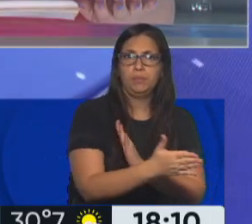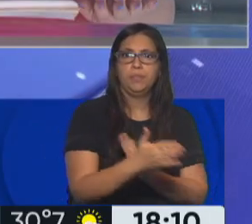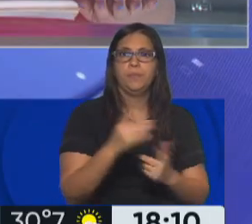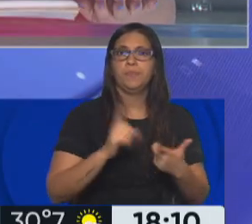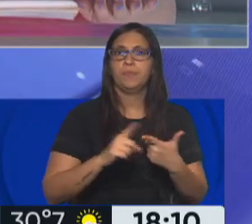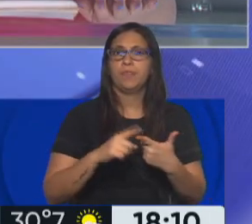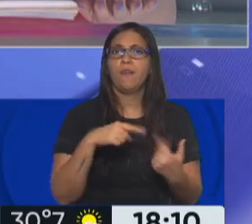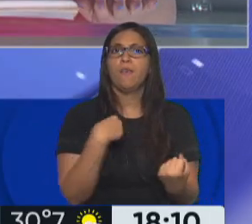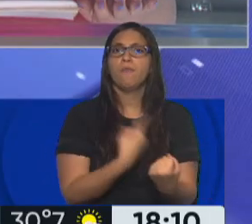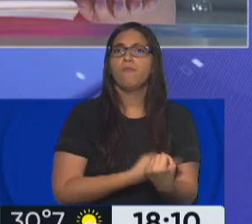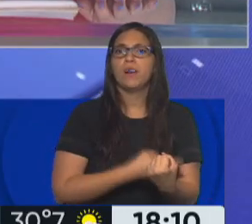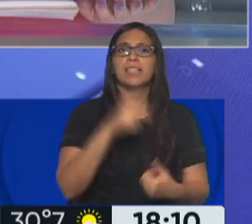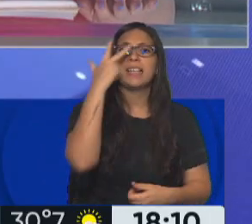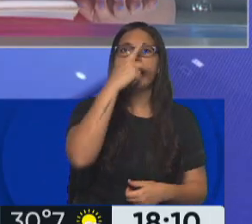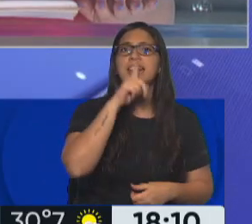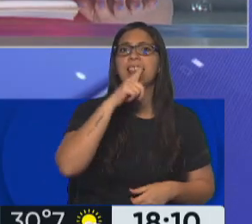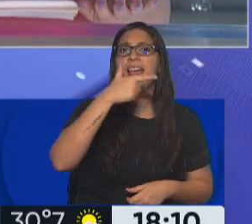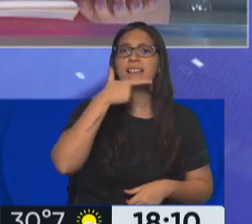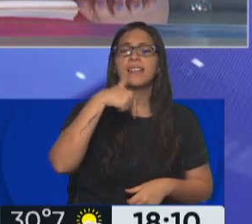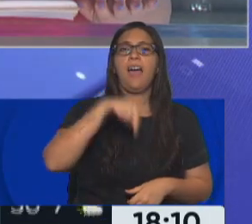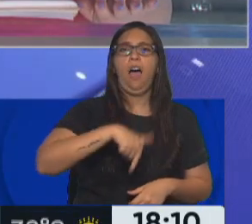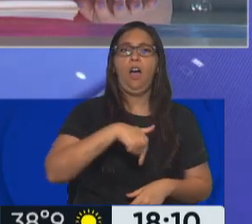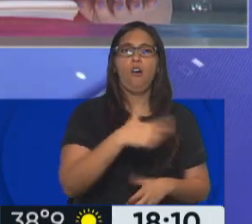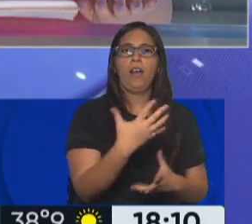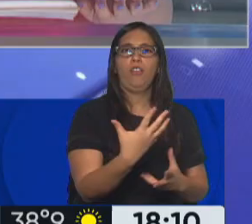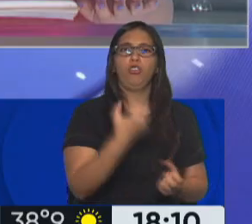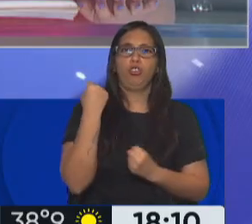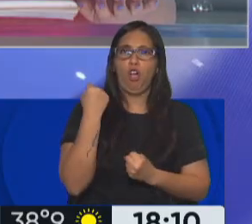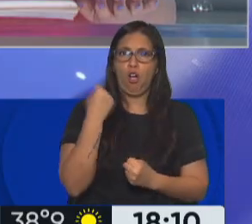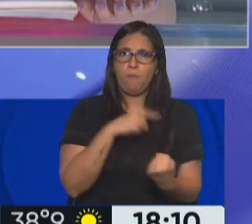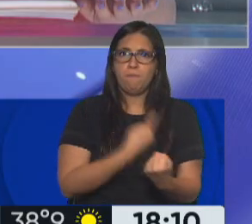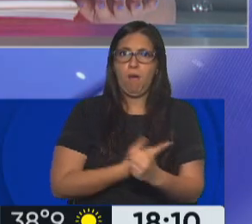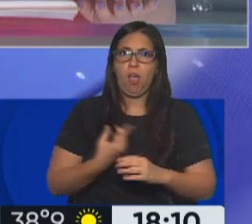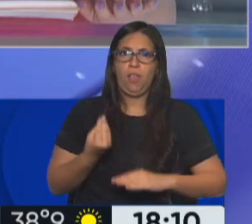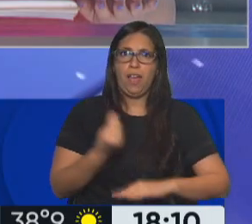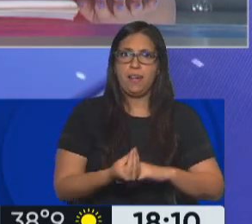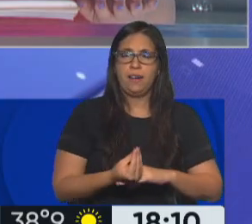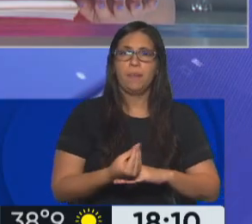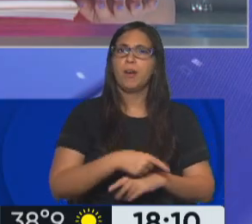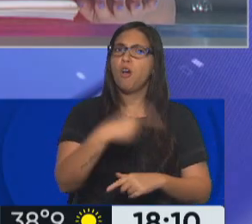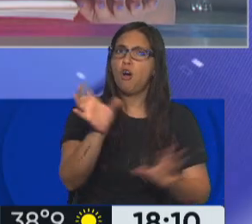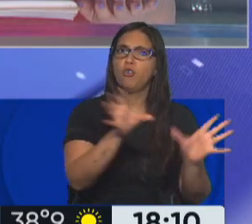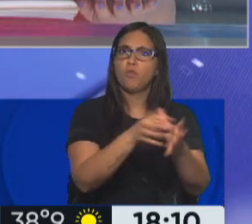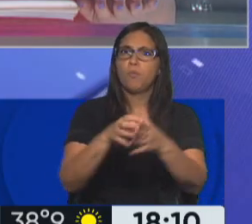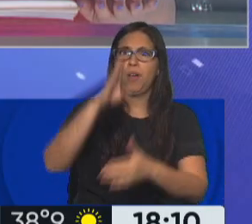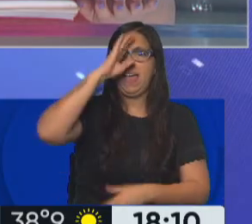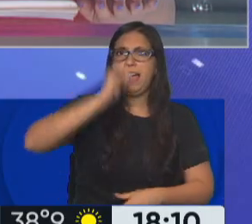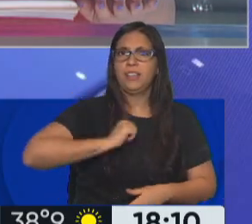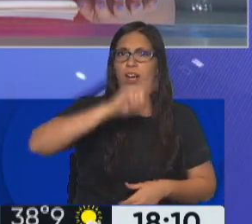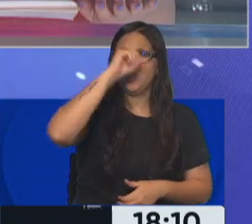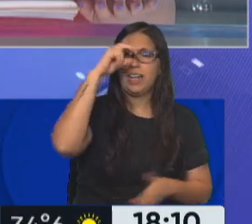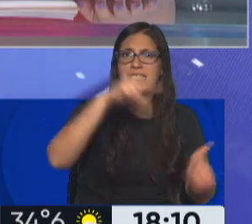adentro de Siria, no solo el HTS, que es el que está hegemonizando, digamos, de alguna manera esta transición, sino también el Ejército Nacional